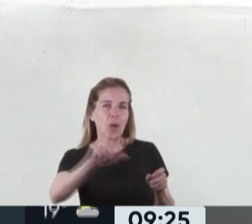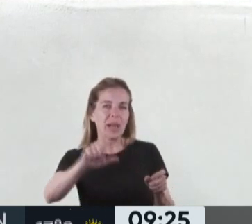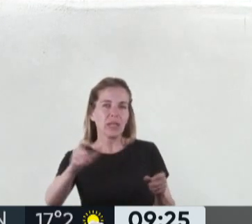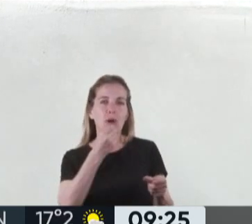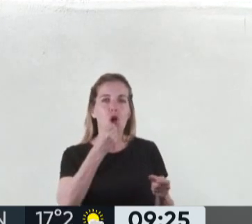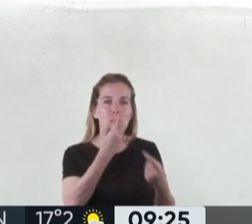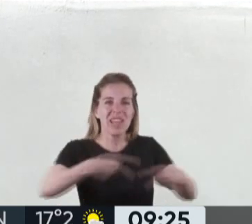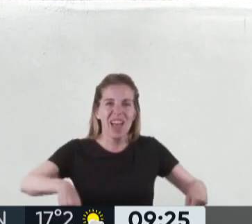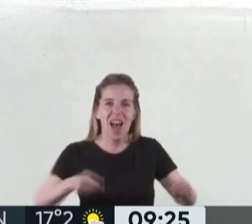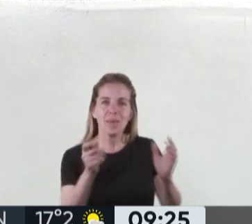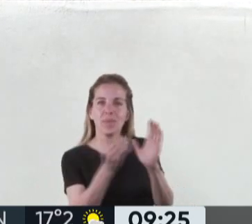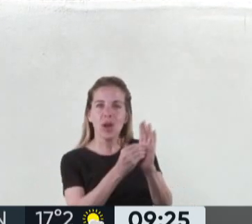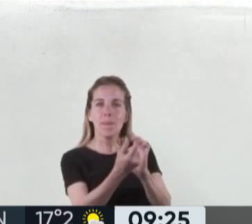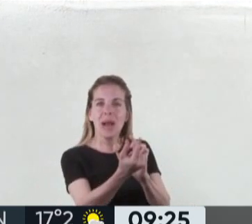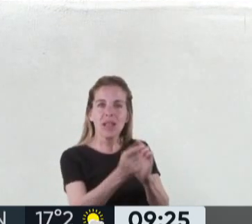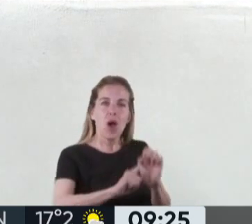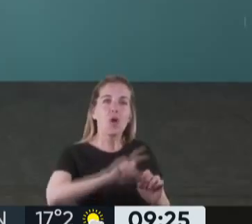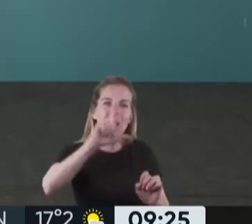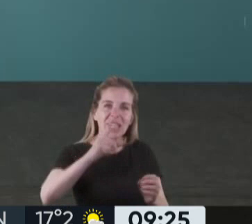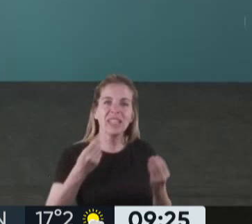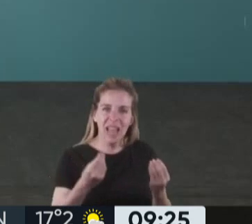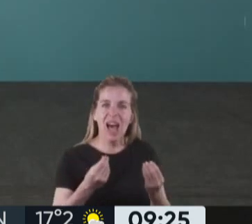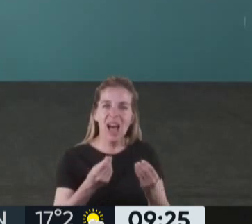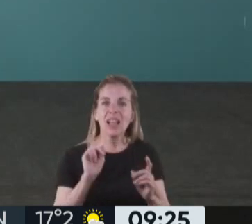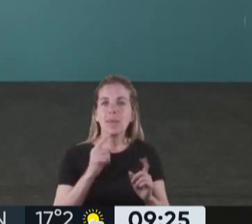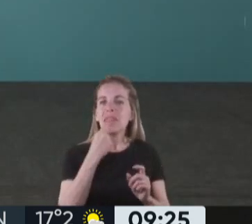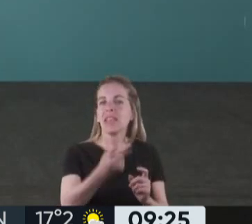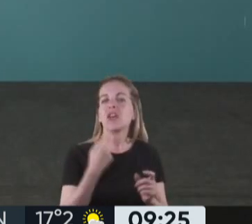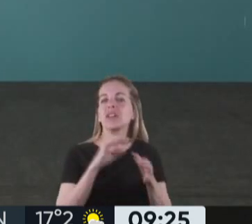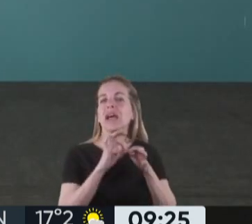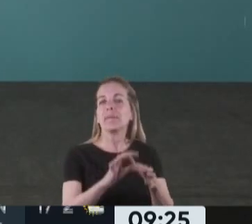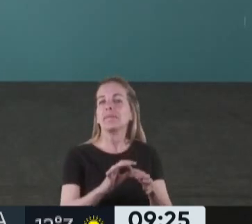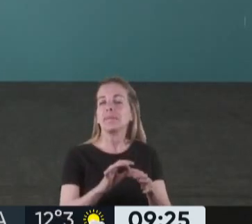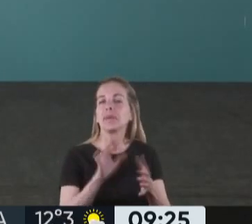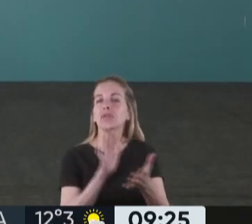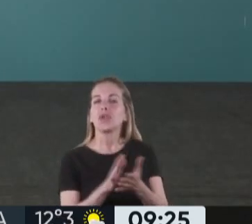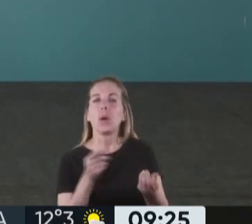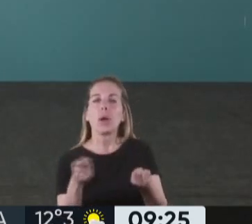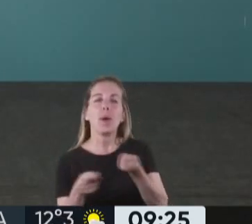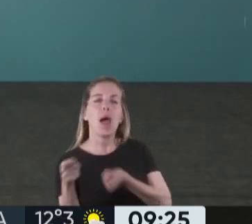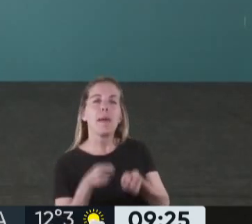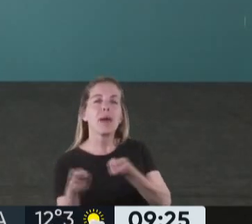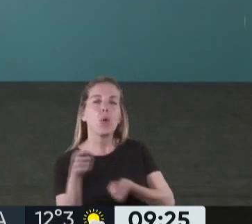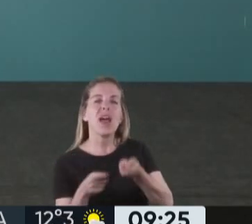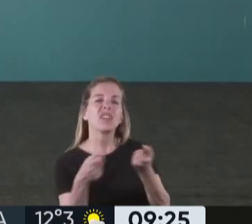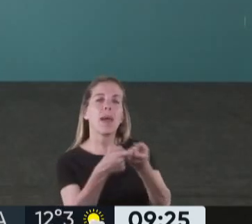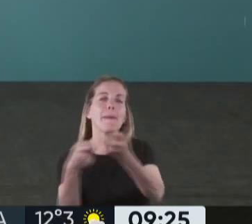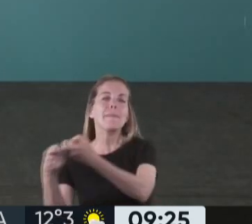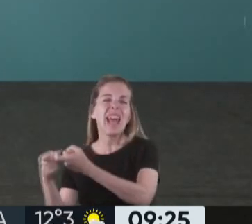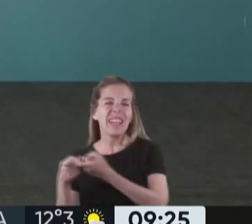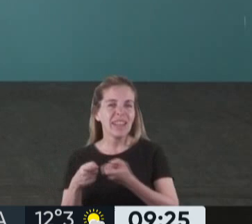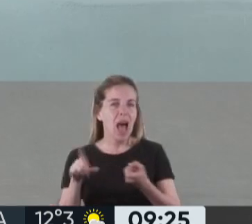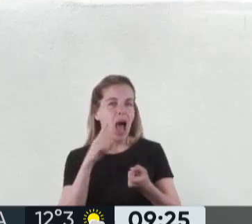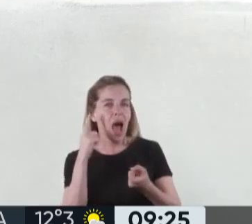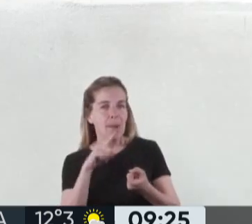había remarcado también que esto tenía que ver, habida cuenta de una supuesta especulación por parte de los empresarios. ¿Qué